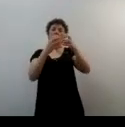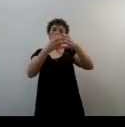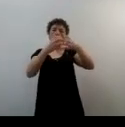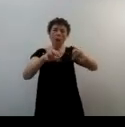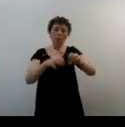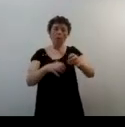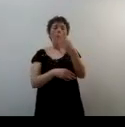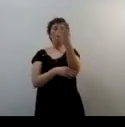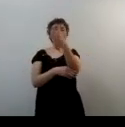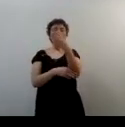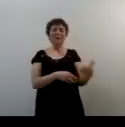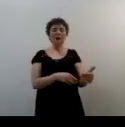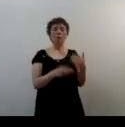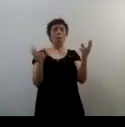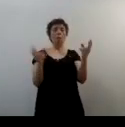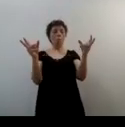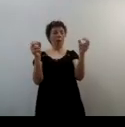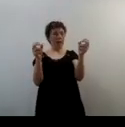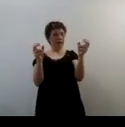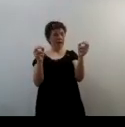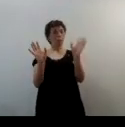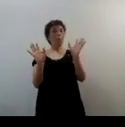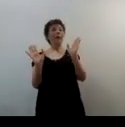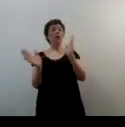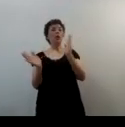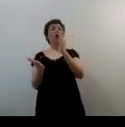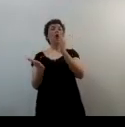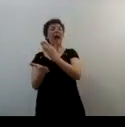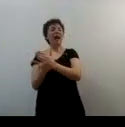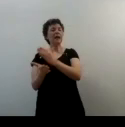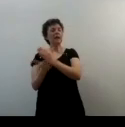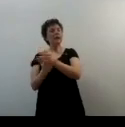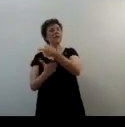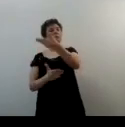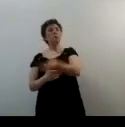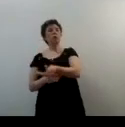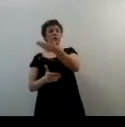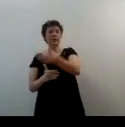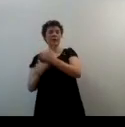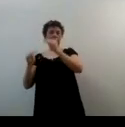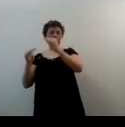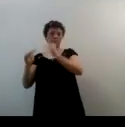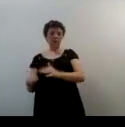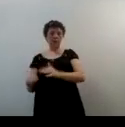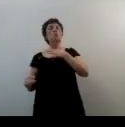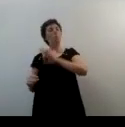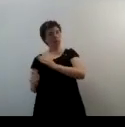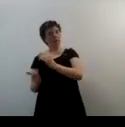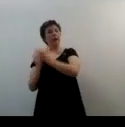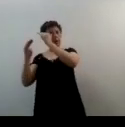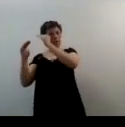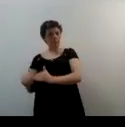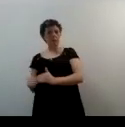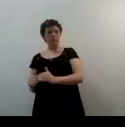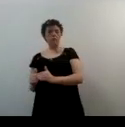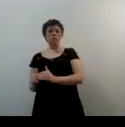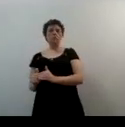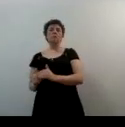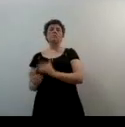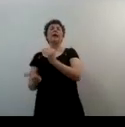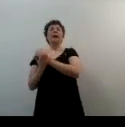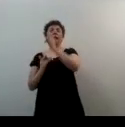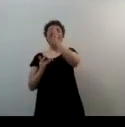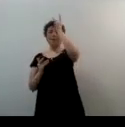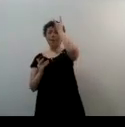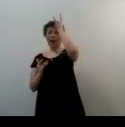en la parte del marisco, pero las carnes es lo que es menos importante o lo que se puede reducir. Sobre todo la del vacuno. Hablando de la huella de